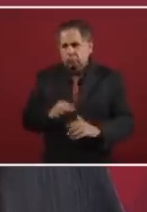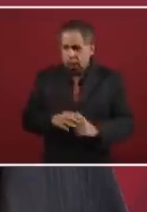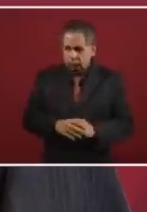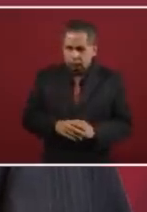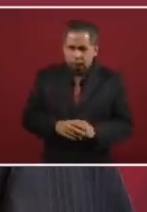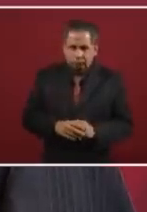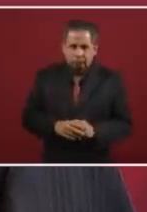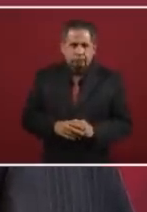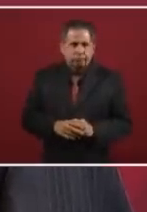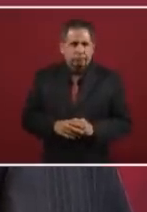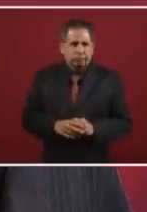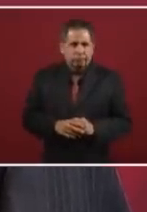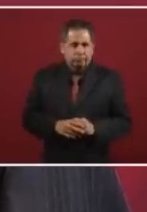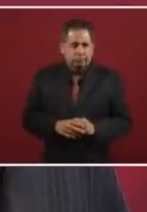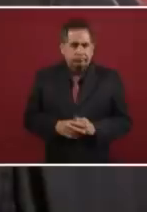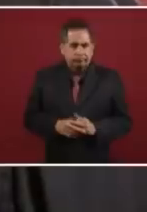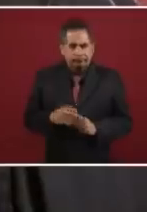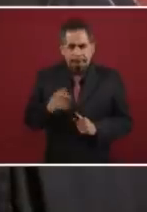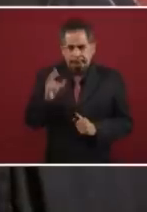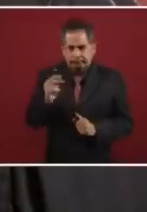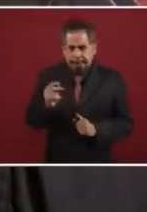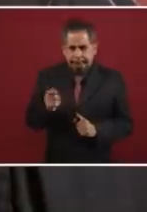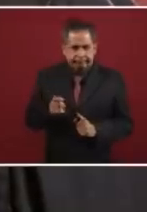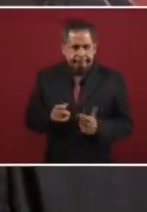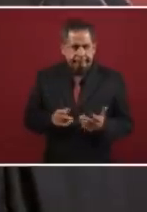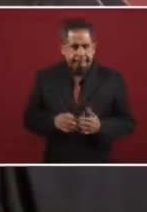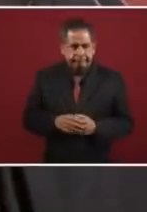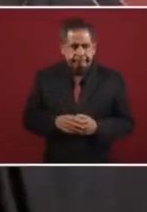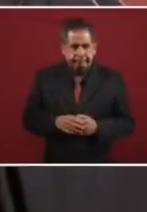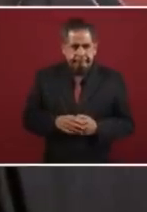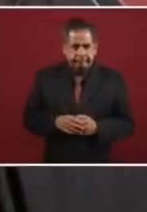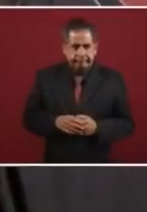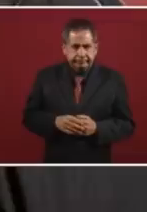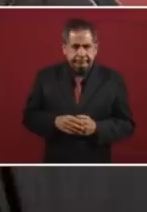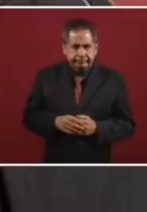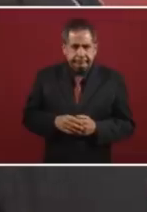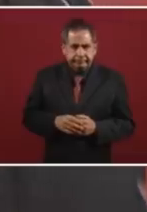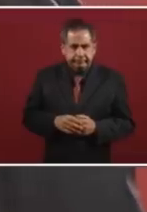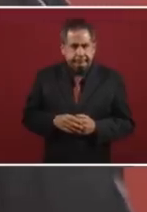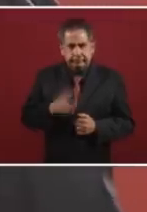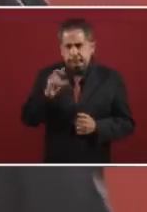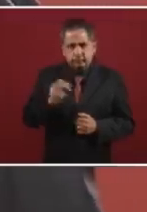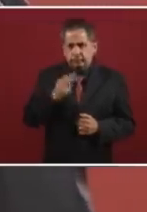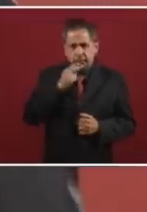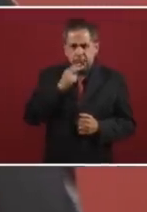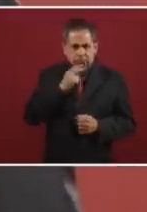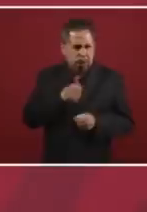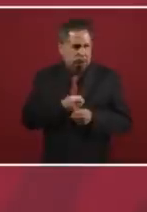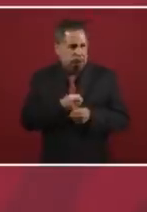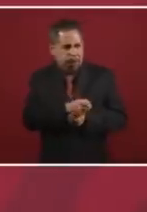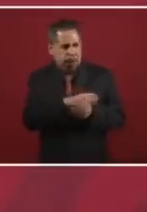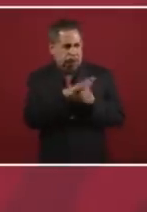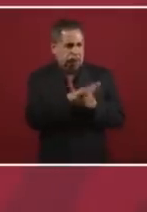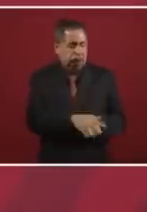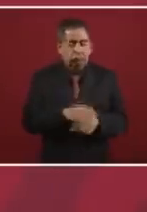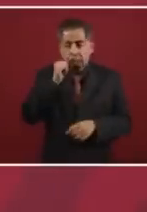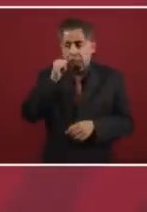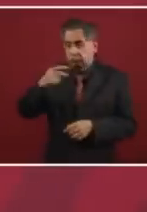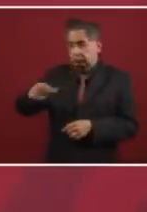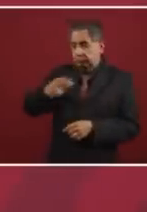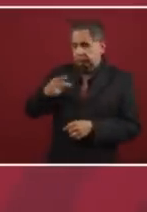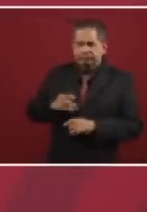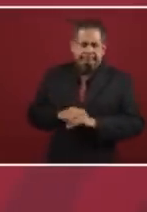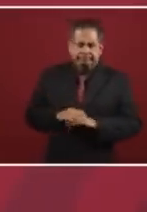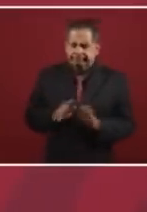no vamos a utilizar la fuerza ayer me lo preguntaban